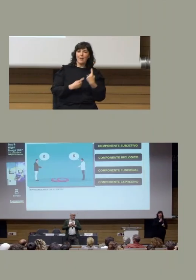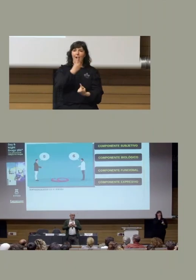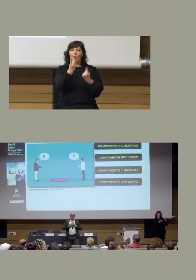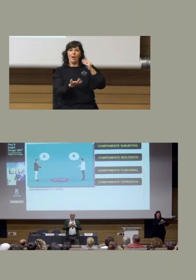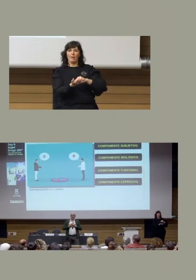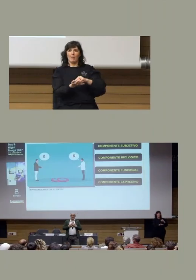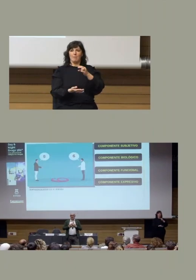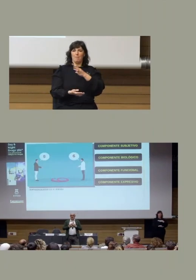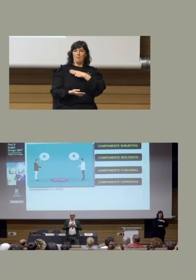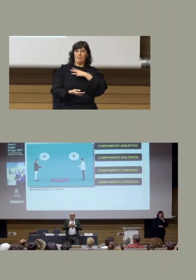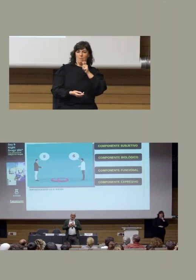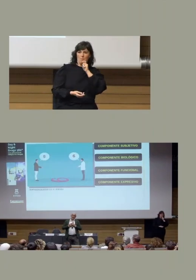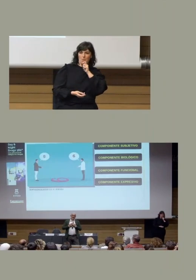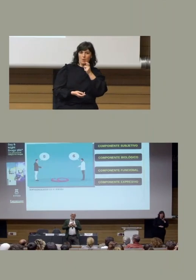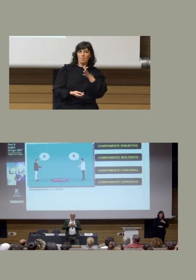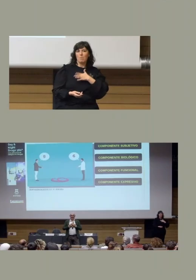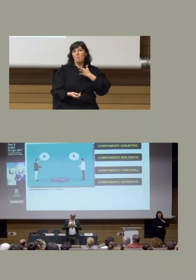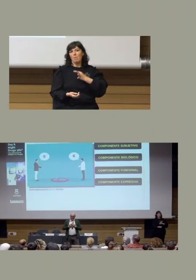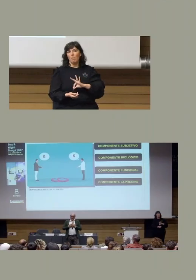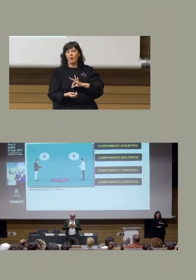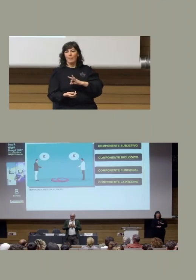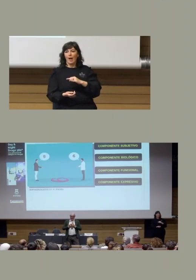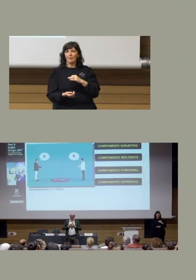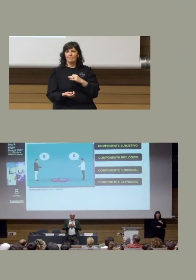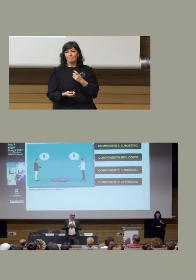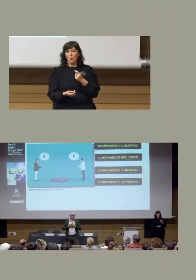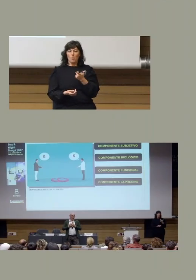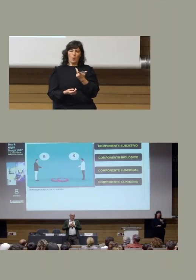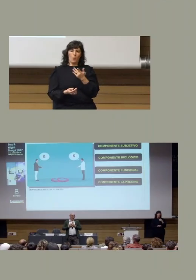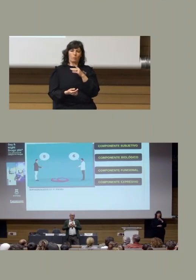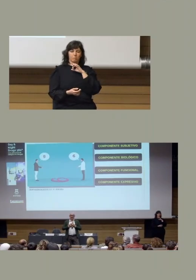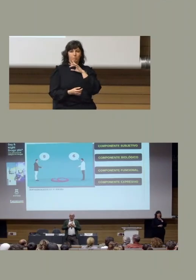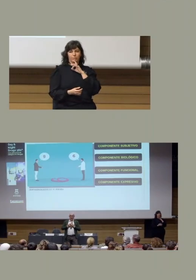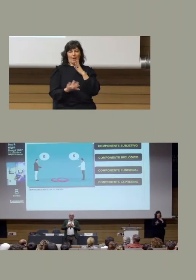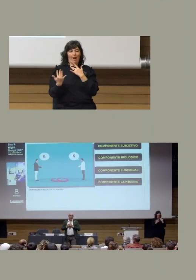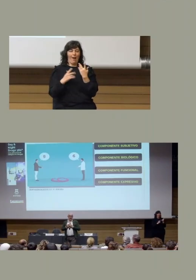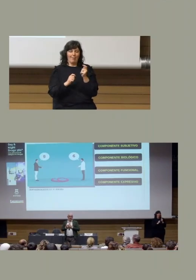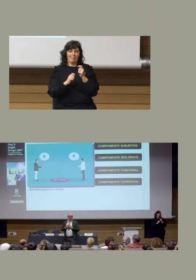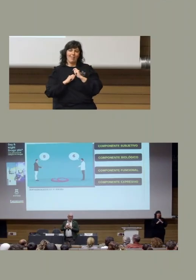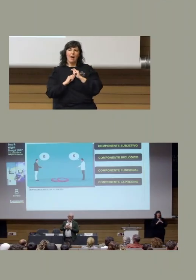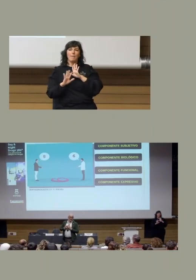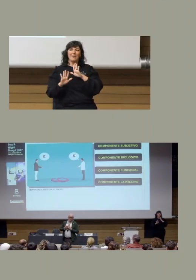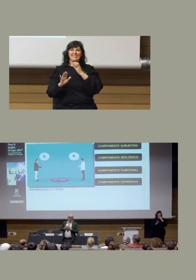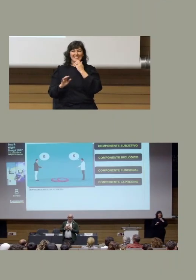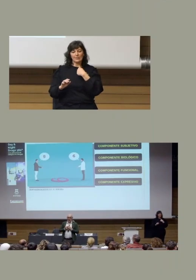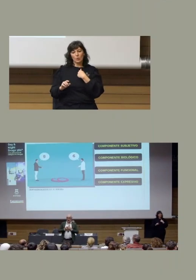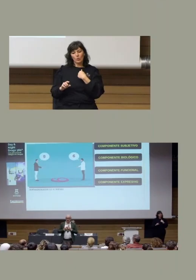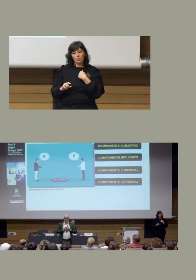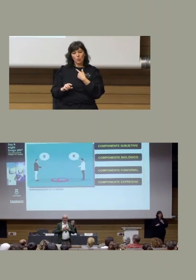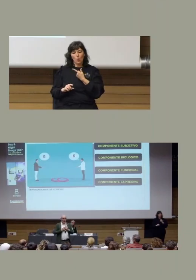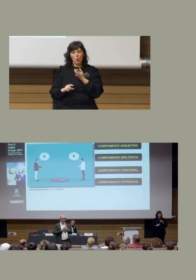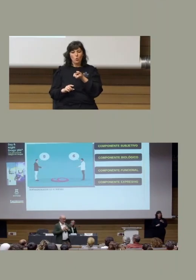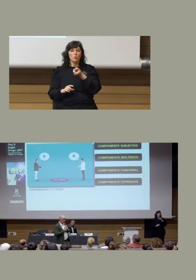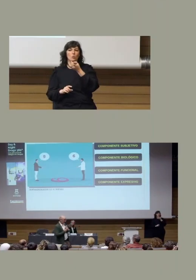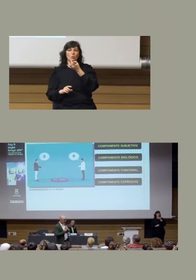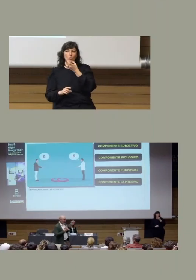incluso hasta cierta alegría, recuerdo. Pero sin embargo, si yo tengo un problema con las drogas y empecé fumando cannabis, lo que tengo